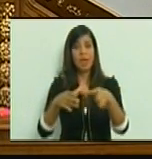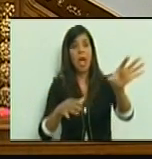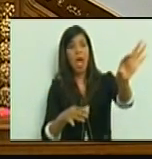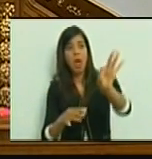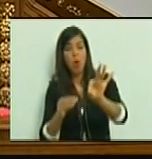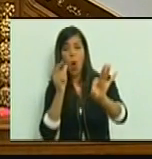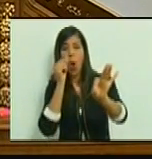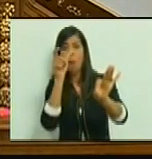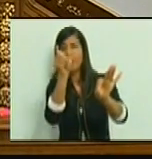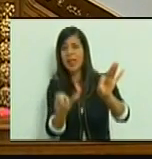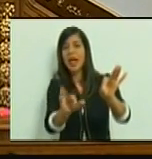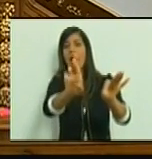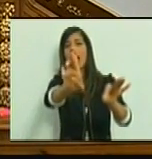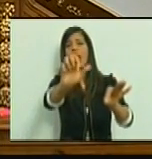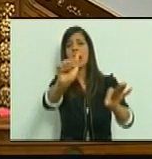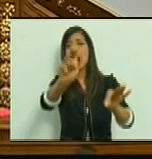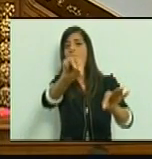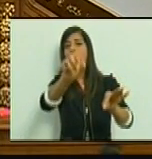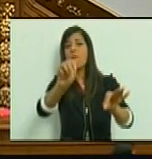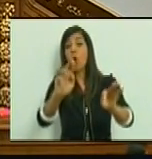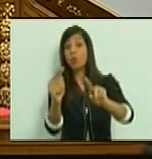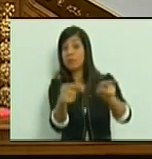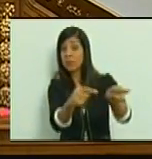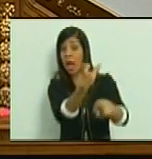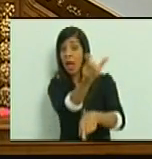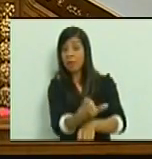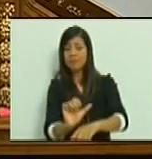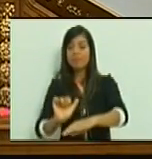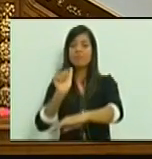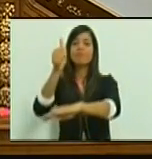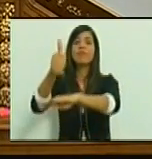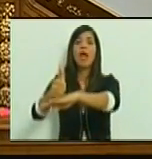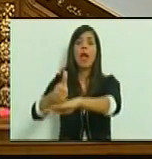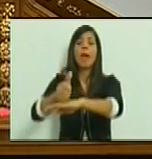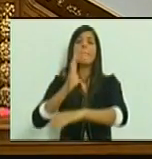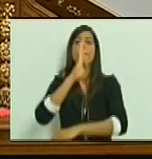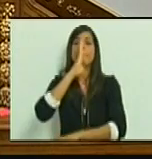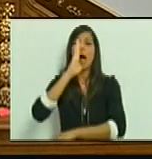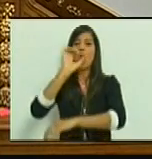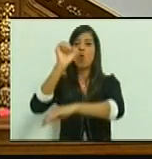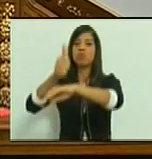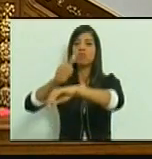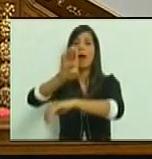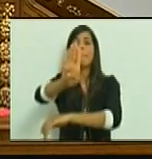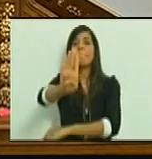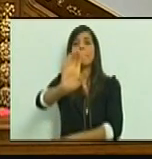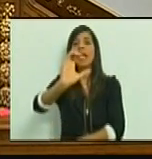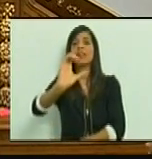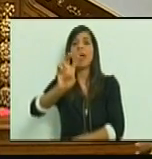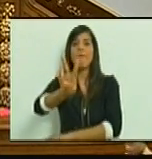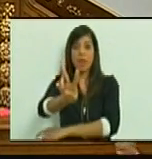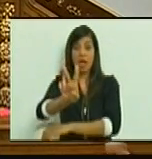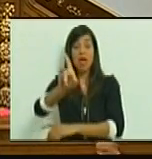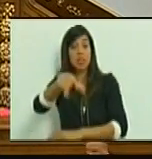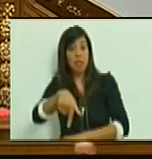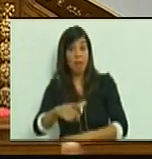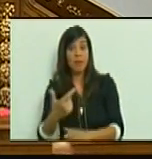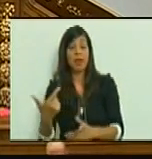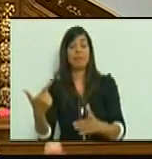Ramón Augusto Lobo Moreno como presidente del Banco Central de Venezuela. También se habló en